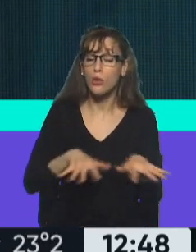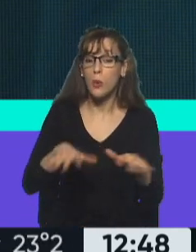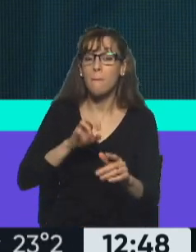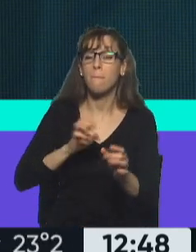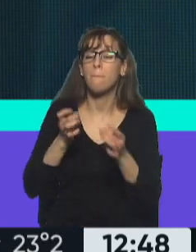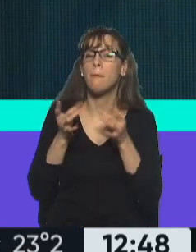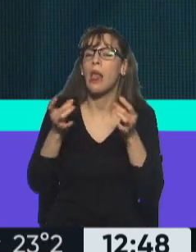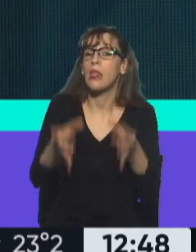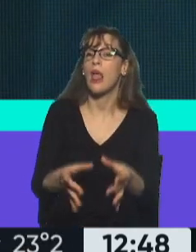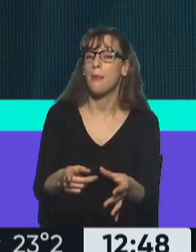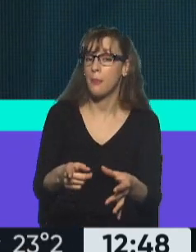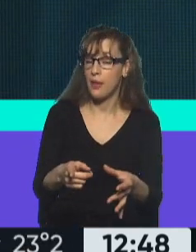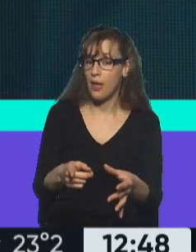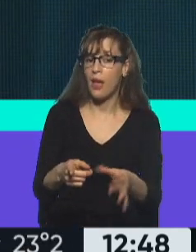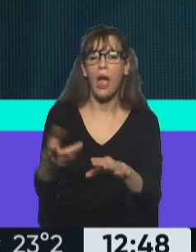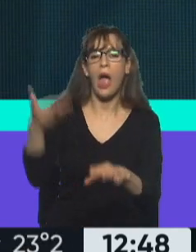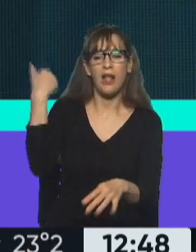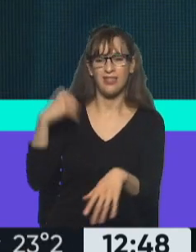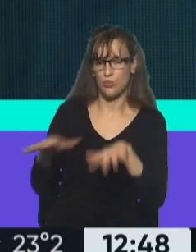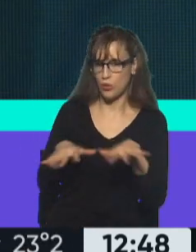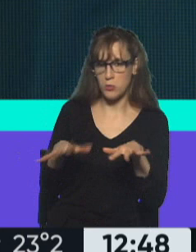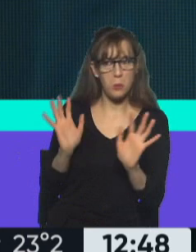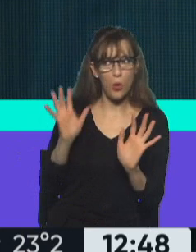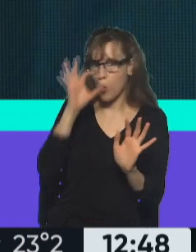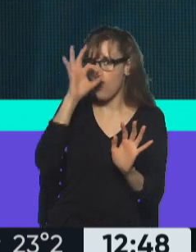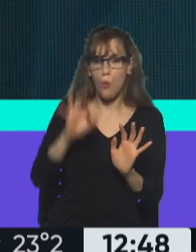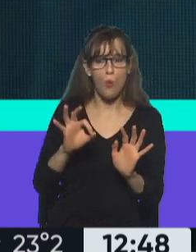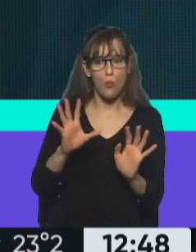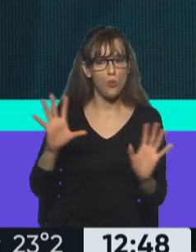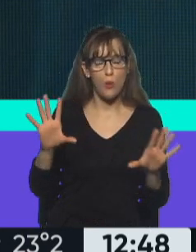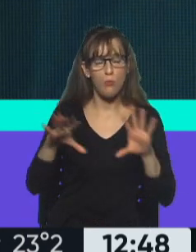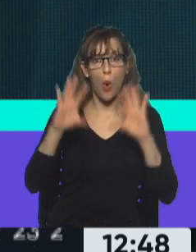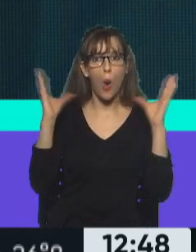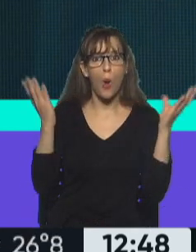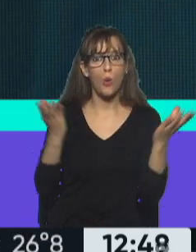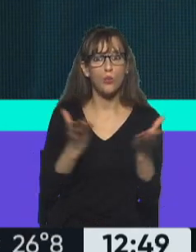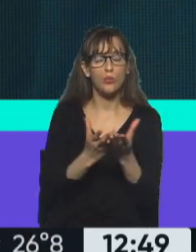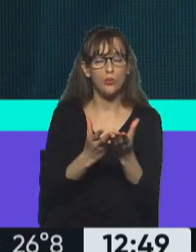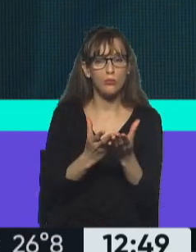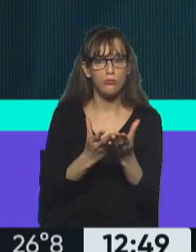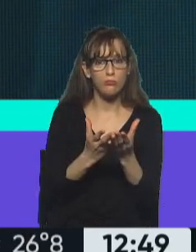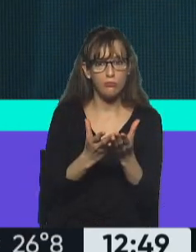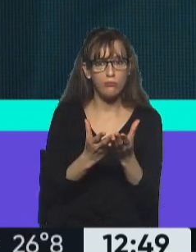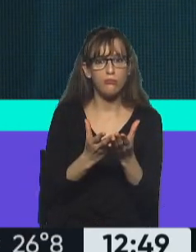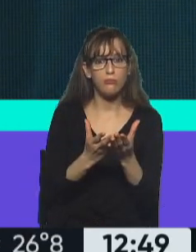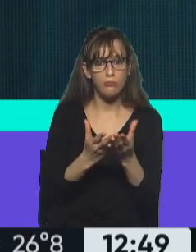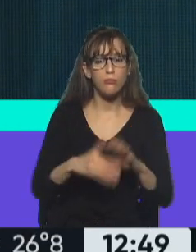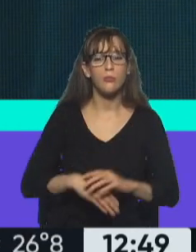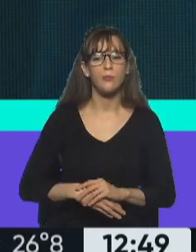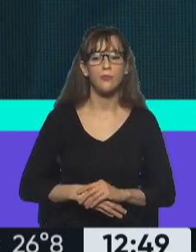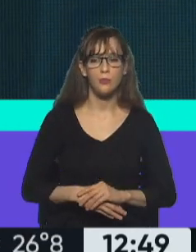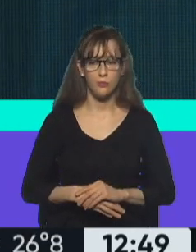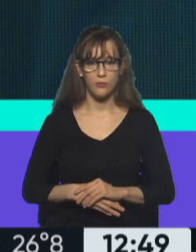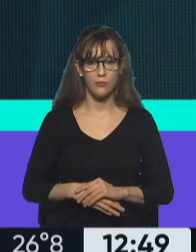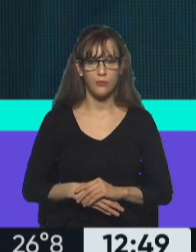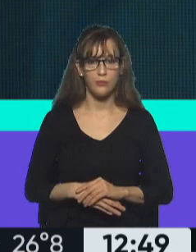es un fenómeno absolutamente desconocer a un fenómeno absolutamente desconocido en el mundo ninguna gestión del mundo dejó de pagar costos de